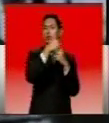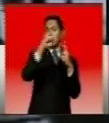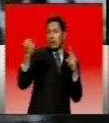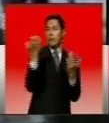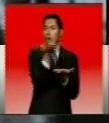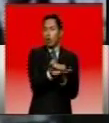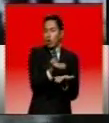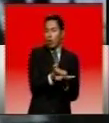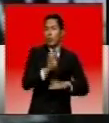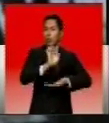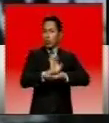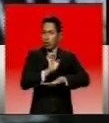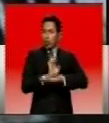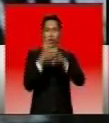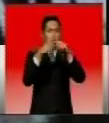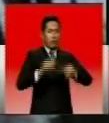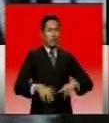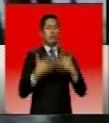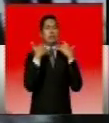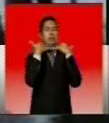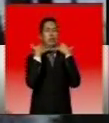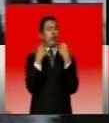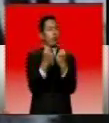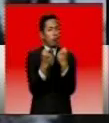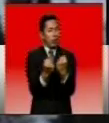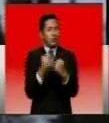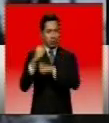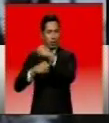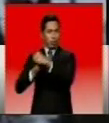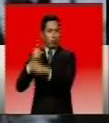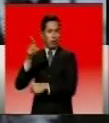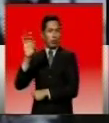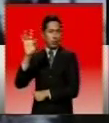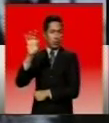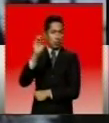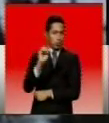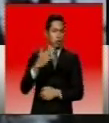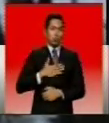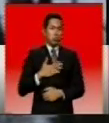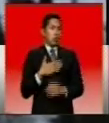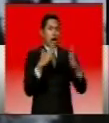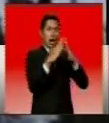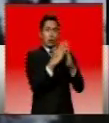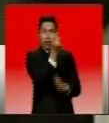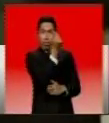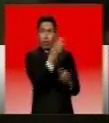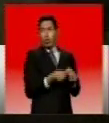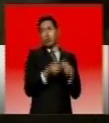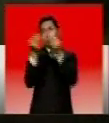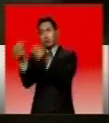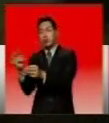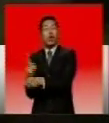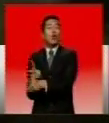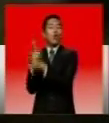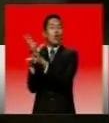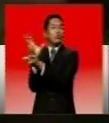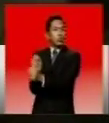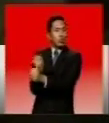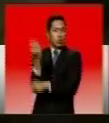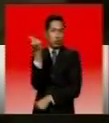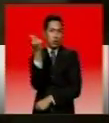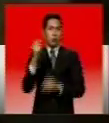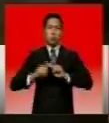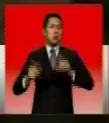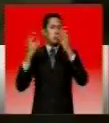económico ecuatoriano vivían, tenía que tomarse medidas para proteger ese bien. Y explica que el caso ya